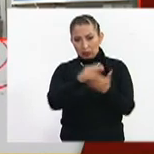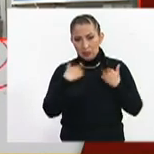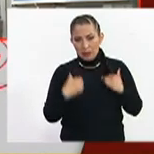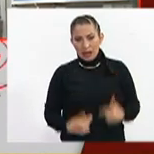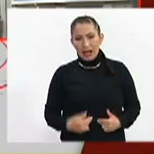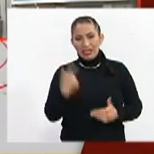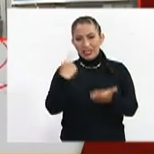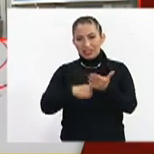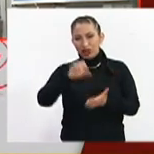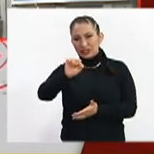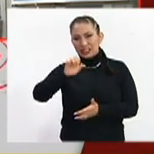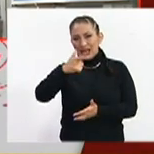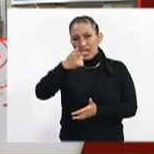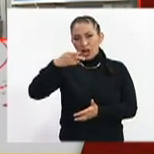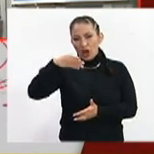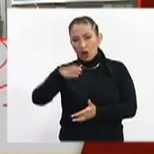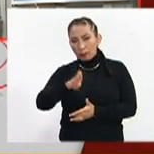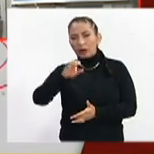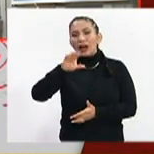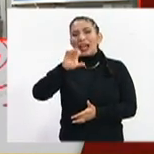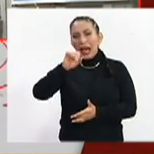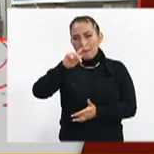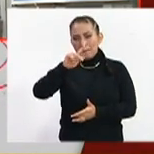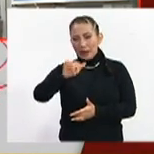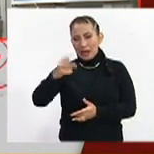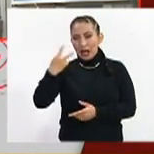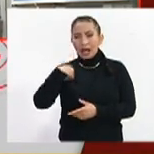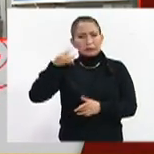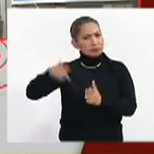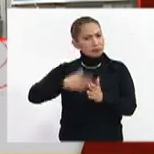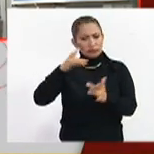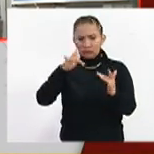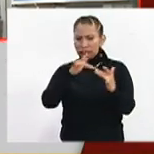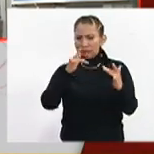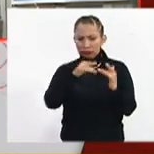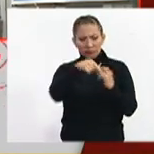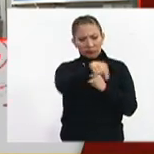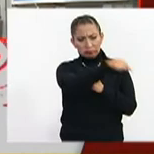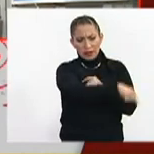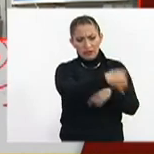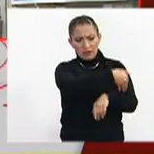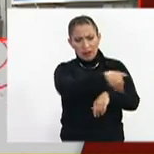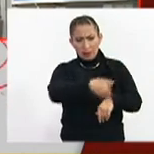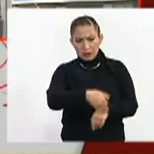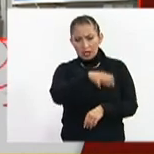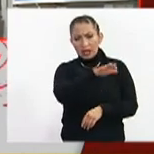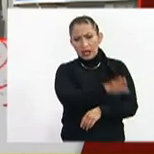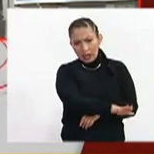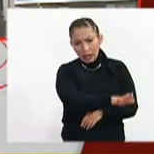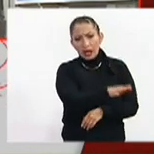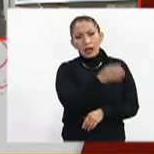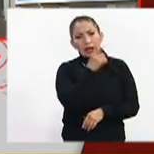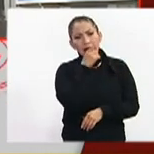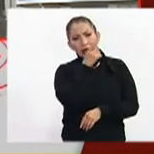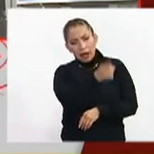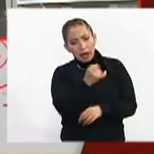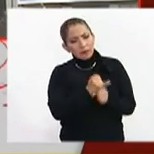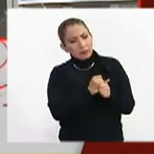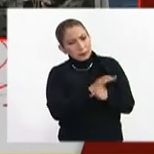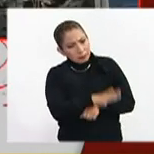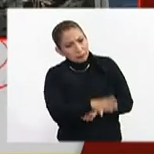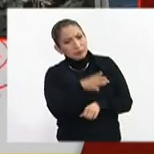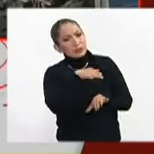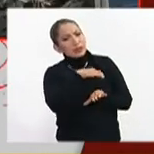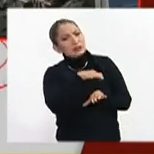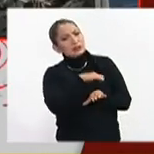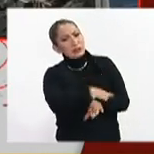de la Secretaría de Gobernación, Roberto Campa, ha estado en constante comunicación con los familiares, les ha informado